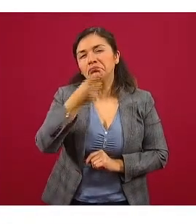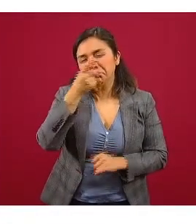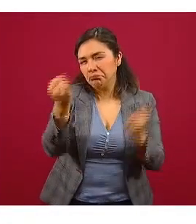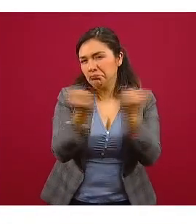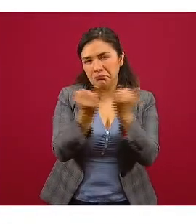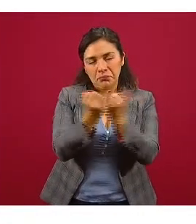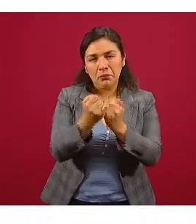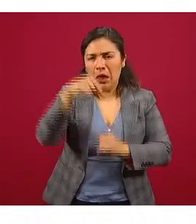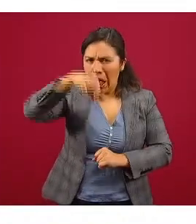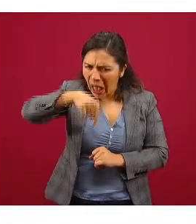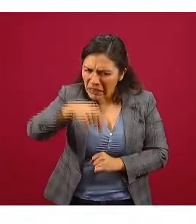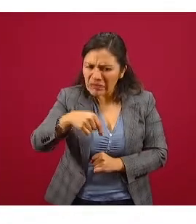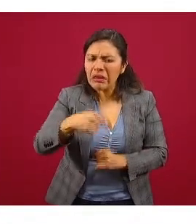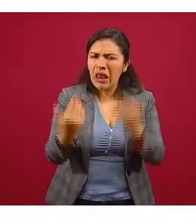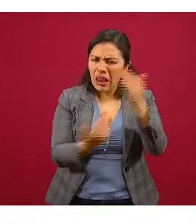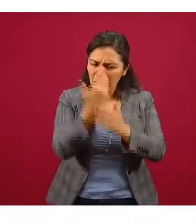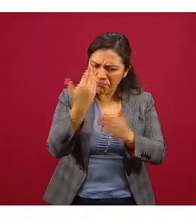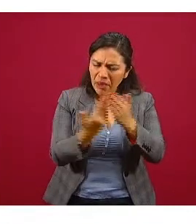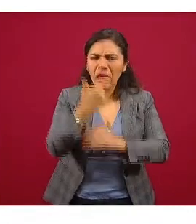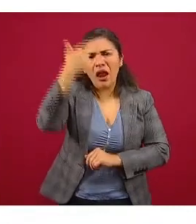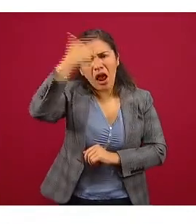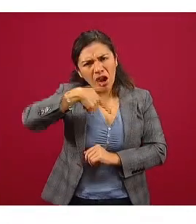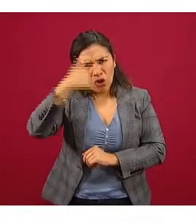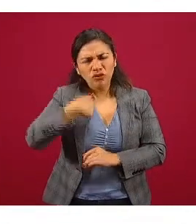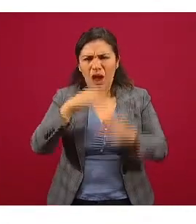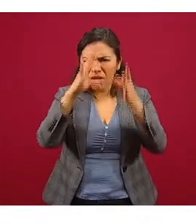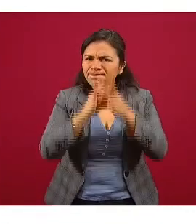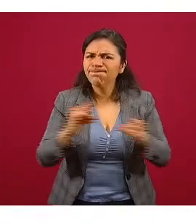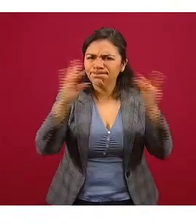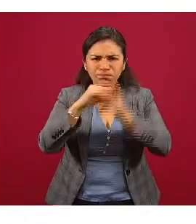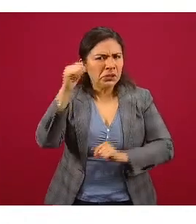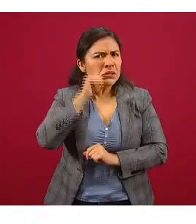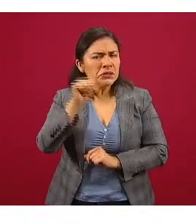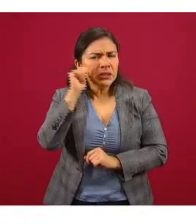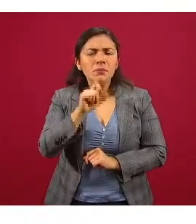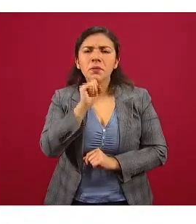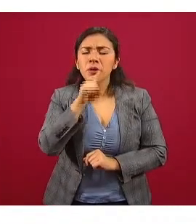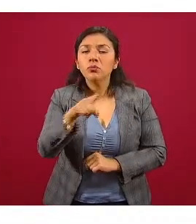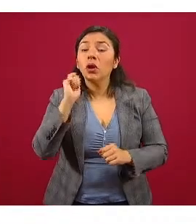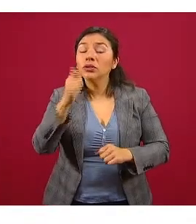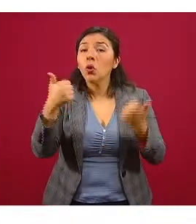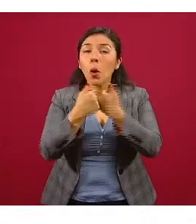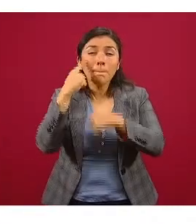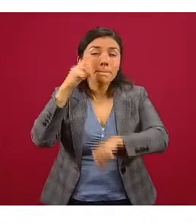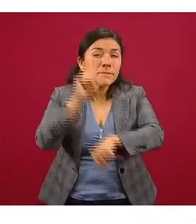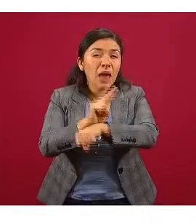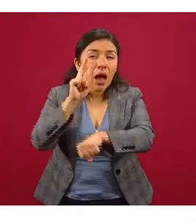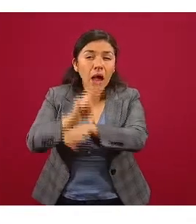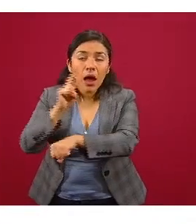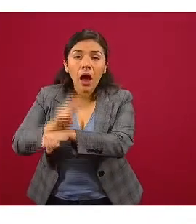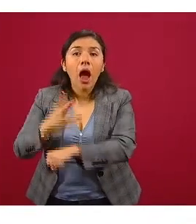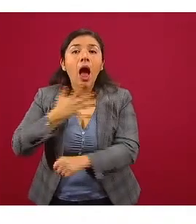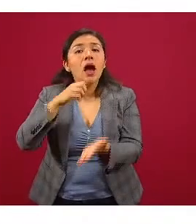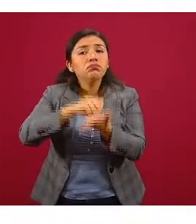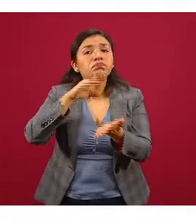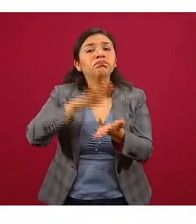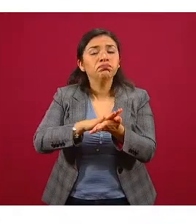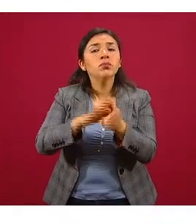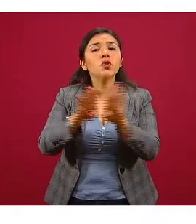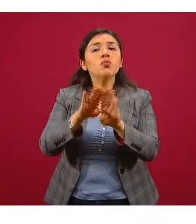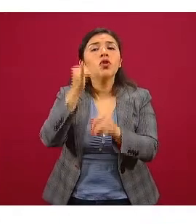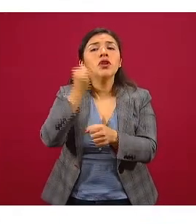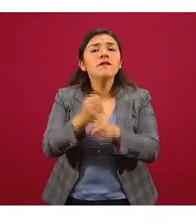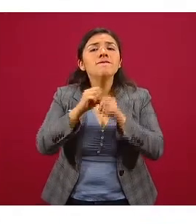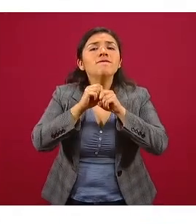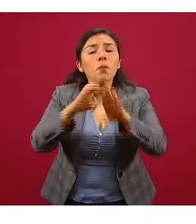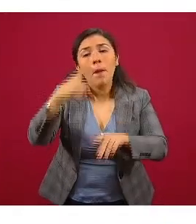repetidamente, tanto en este foro de la mañana como en el informe técnico de la noche, la vigilancia epidemiológica registra una parte de la